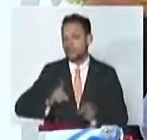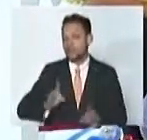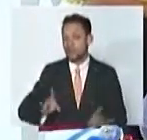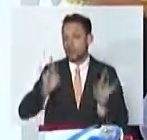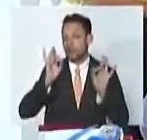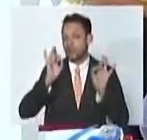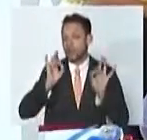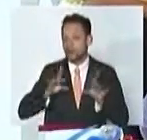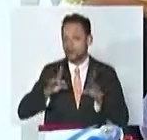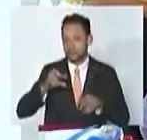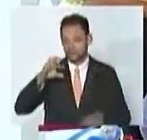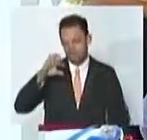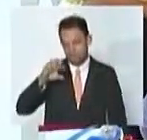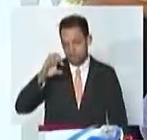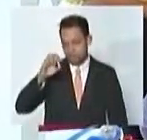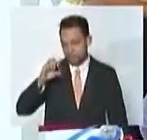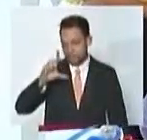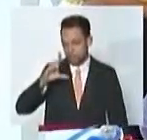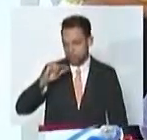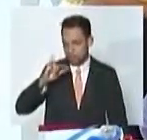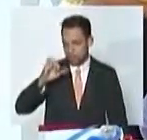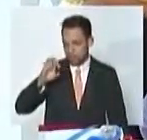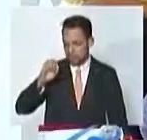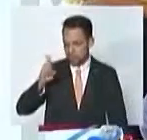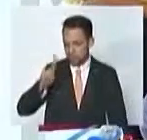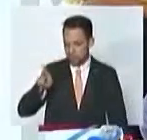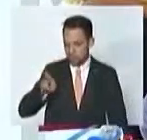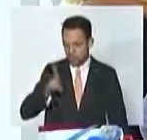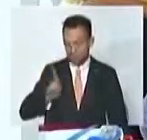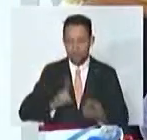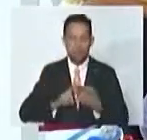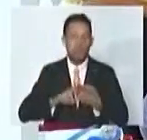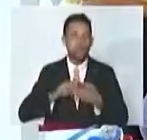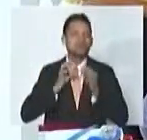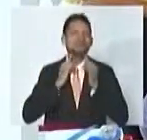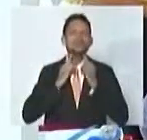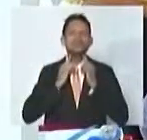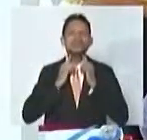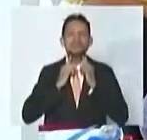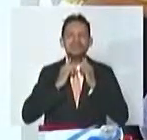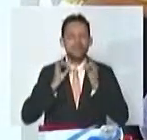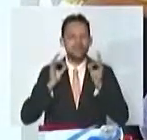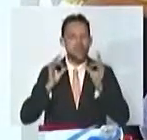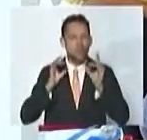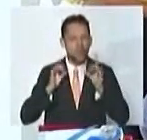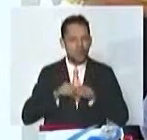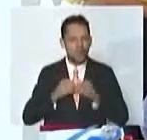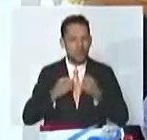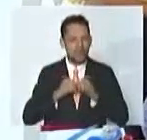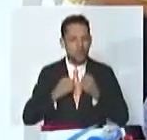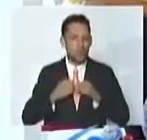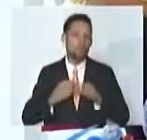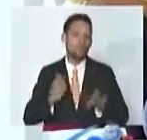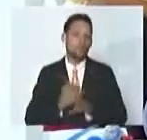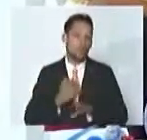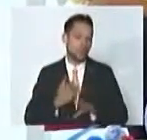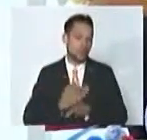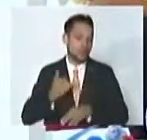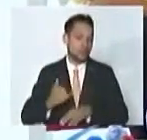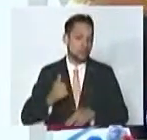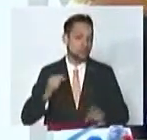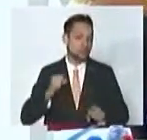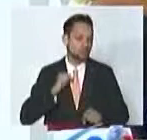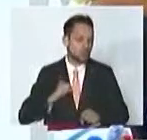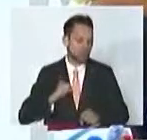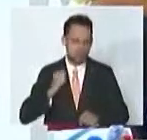los pólipos, las afecciones de las cuerdas vocales. ¿Y sabe por qué se llaman cuerdas? Porque es que ahí